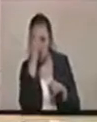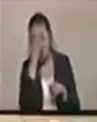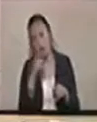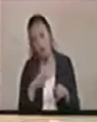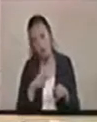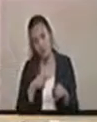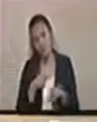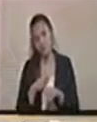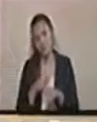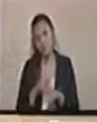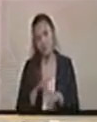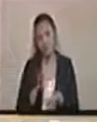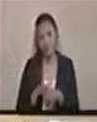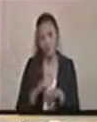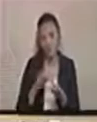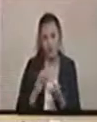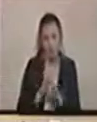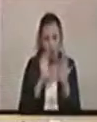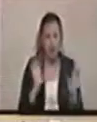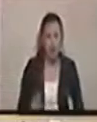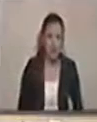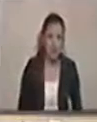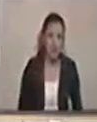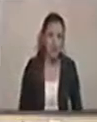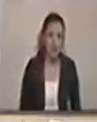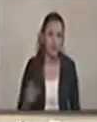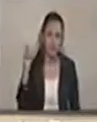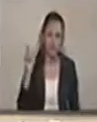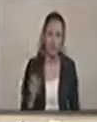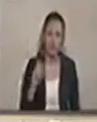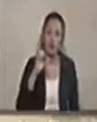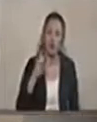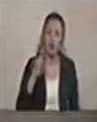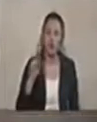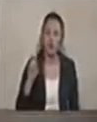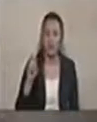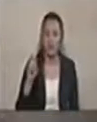algunas dudas. Doctor Elber Díaz,